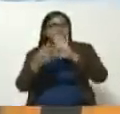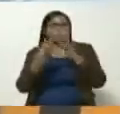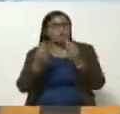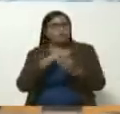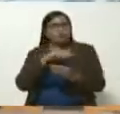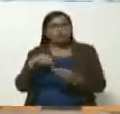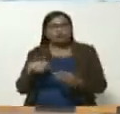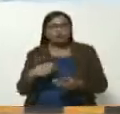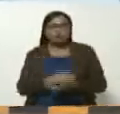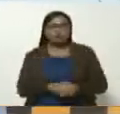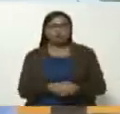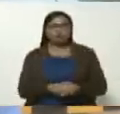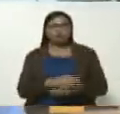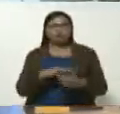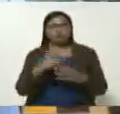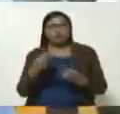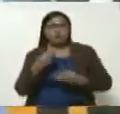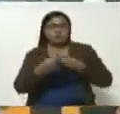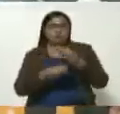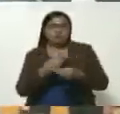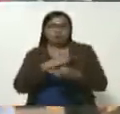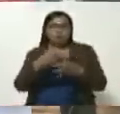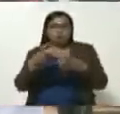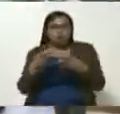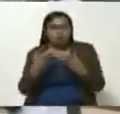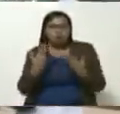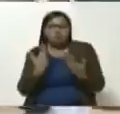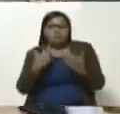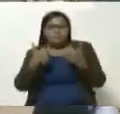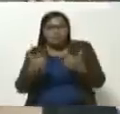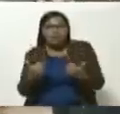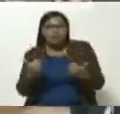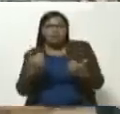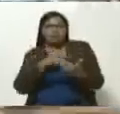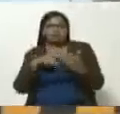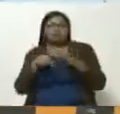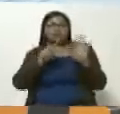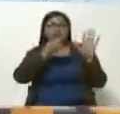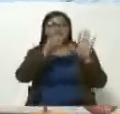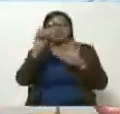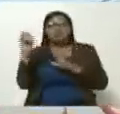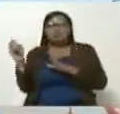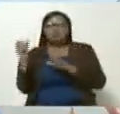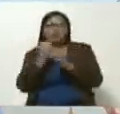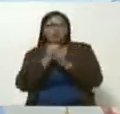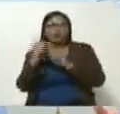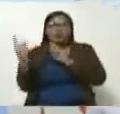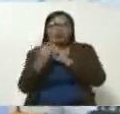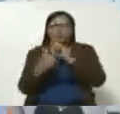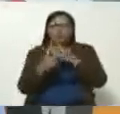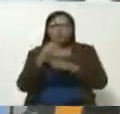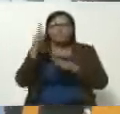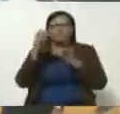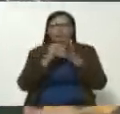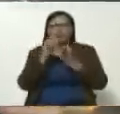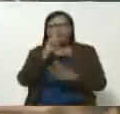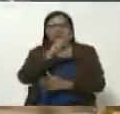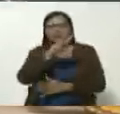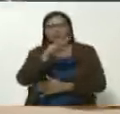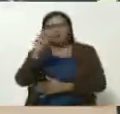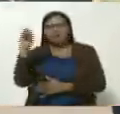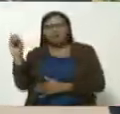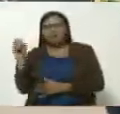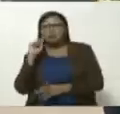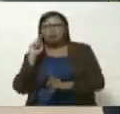nosotros, porque esto es lo que hacemos y lo que amamos. Somos 600 trabajadores directos y más de 1.300 indirectos.